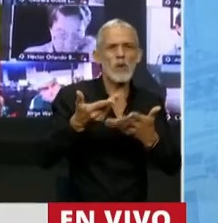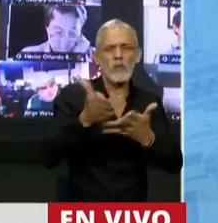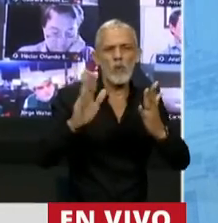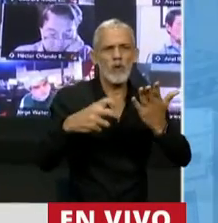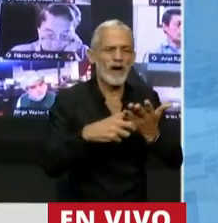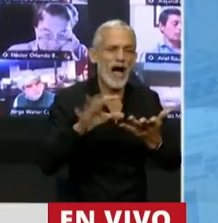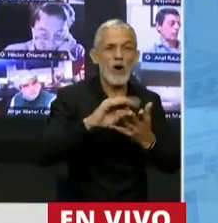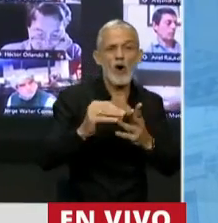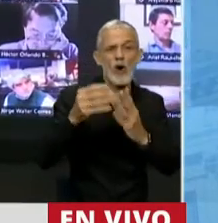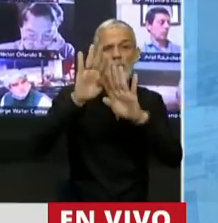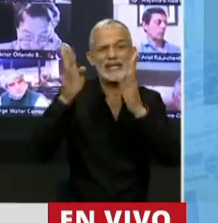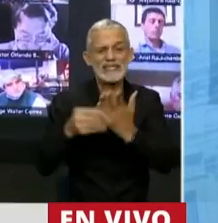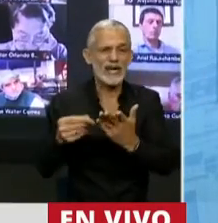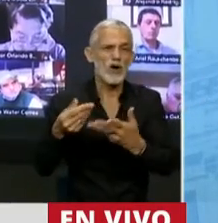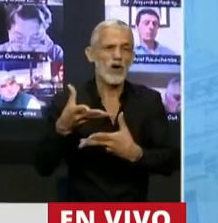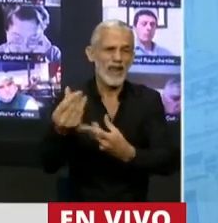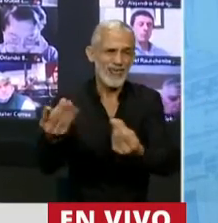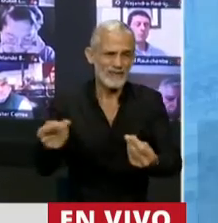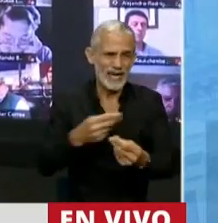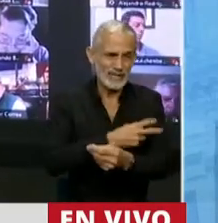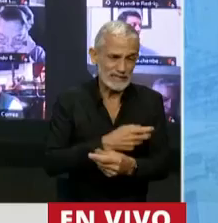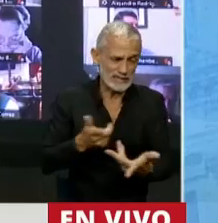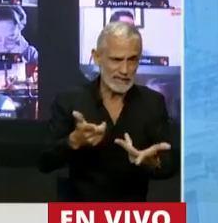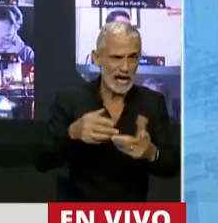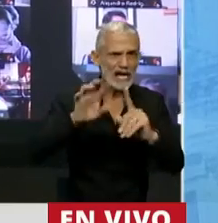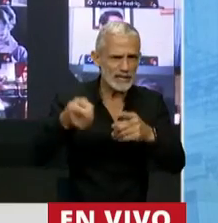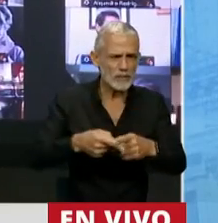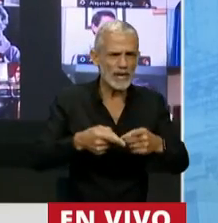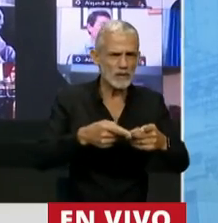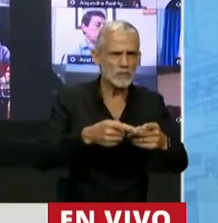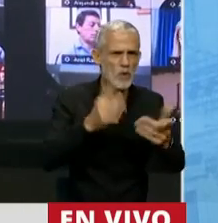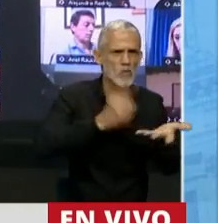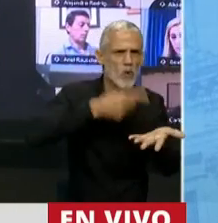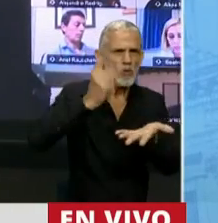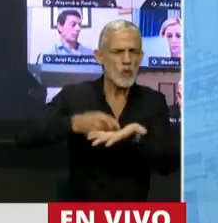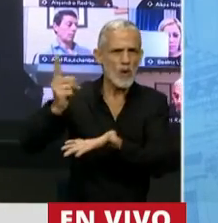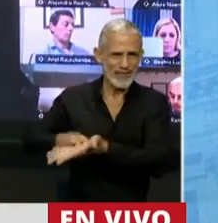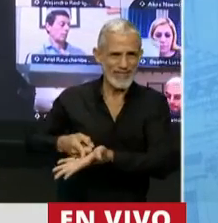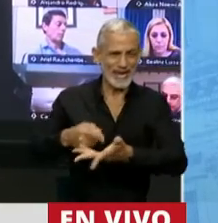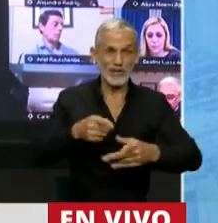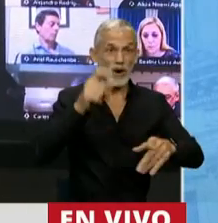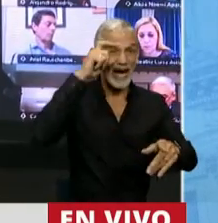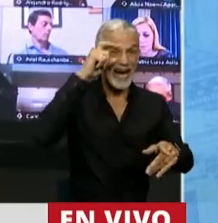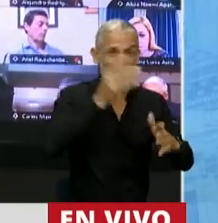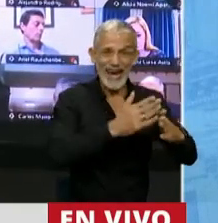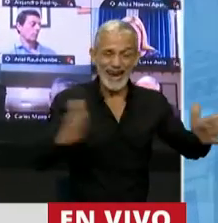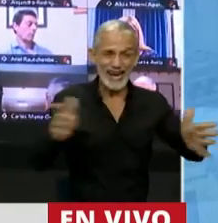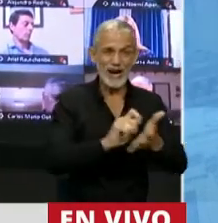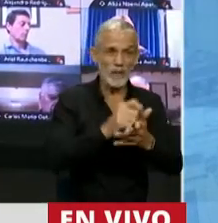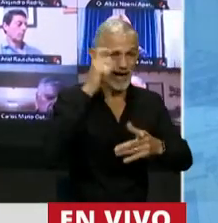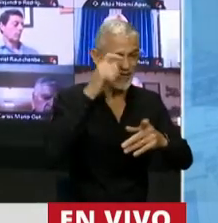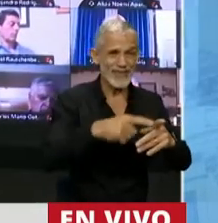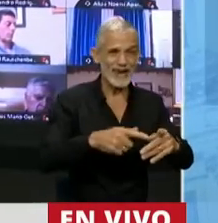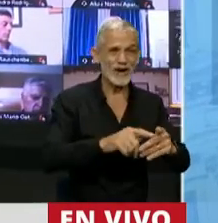Ministerio Público de la Defensa, etcétera, y el broche de oro de ese enero fue esta